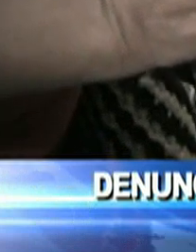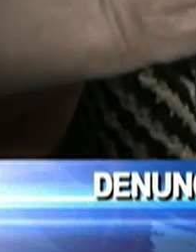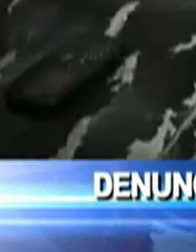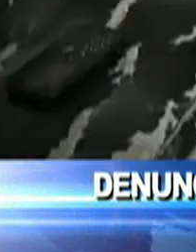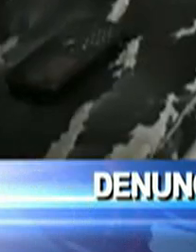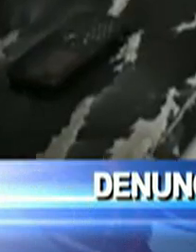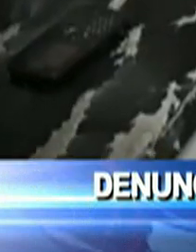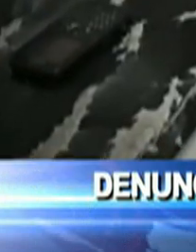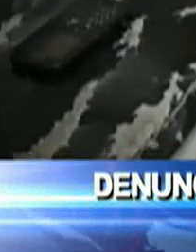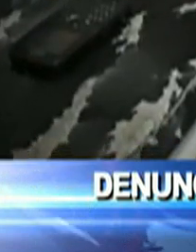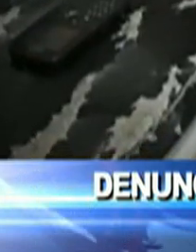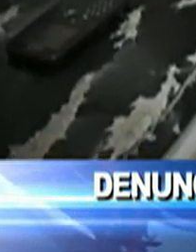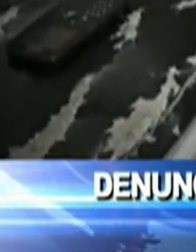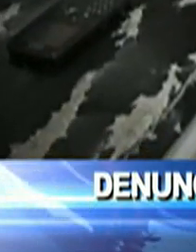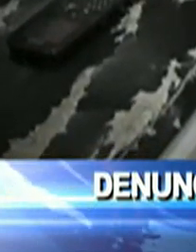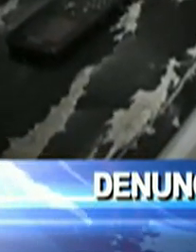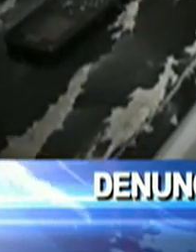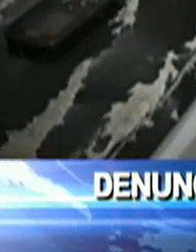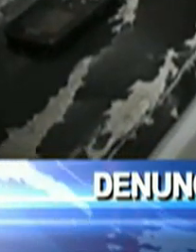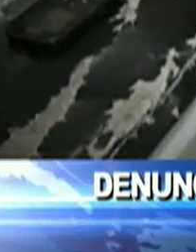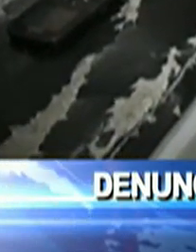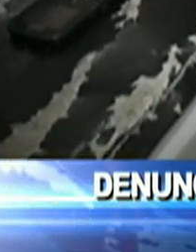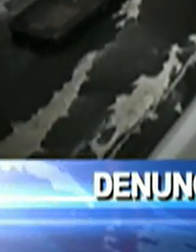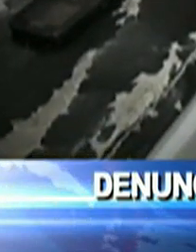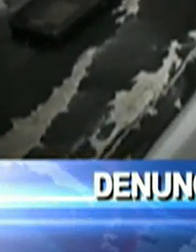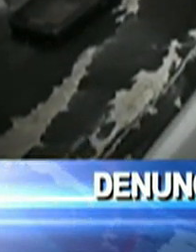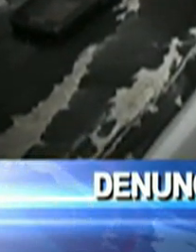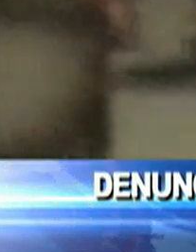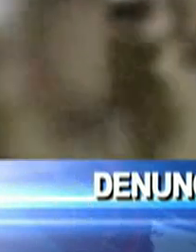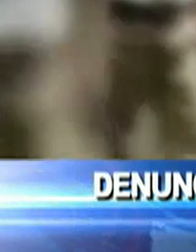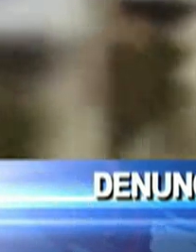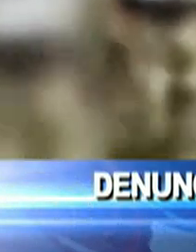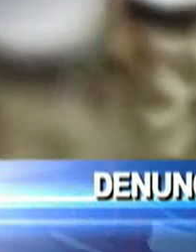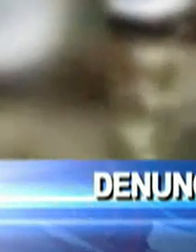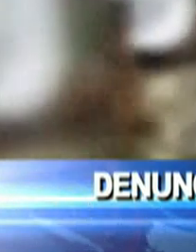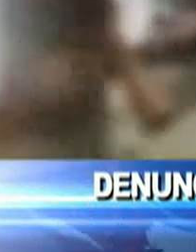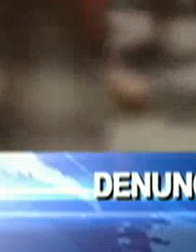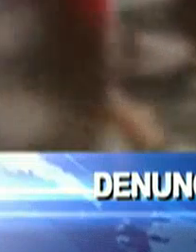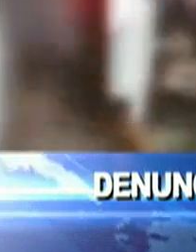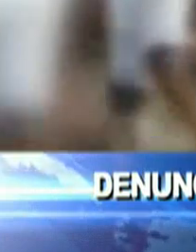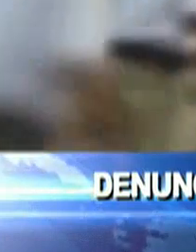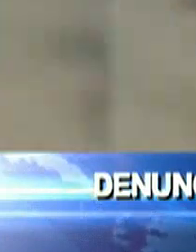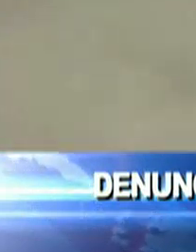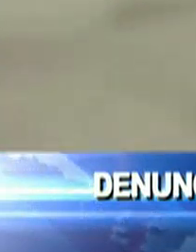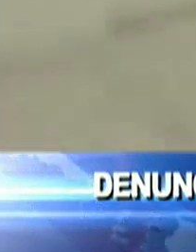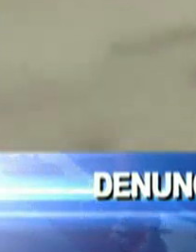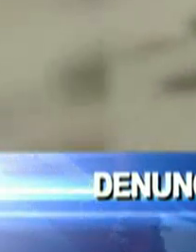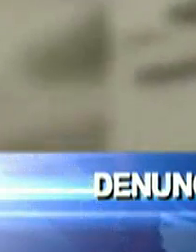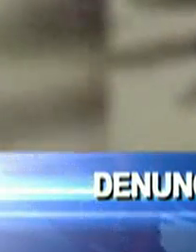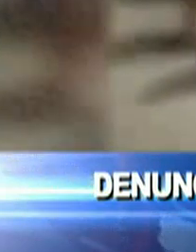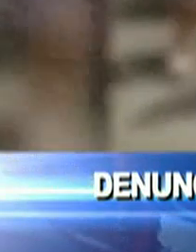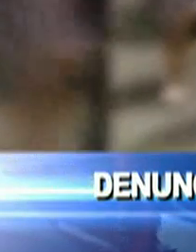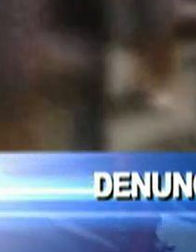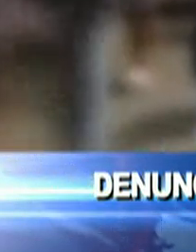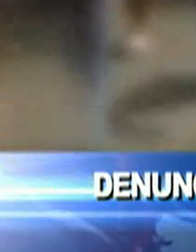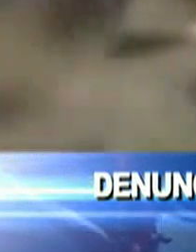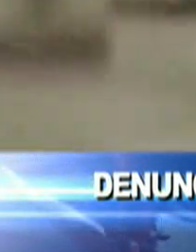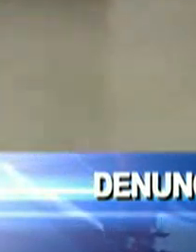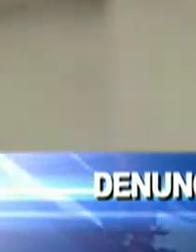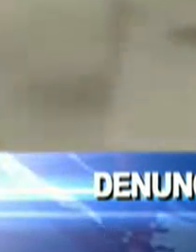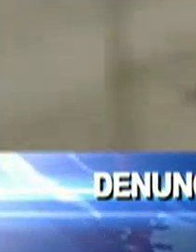Guayaquil. Según la madre de la menor, fue empujada y se rompió la cabeza al